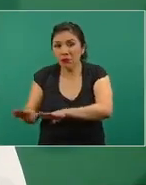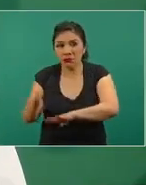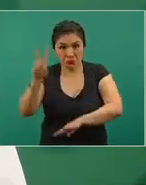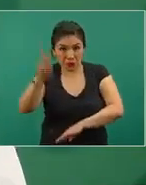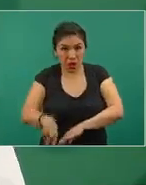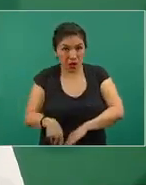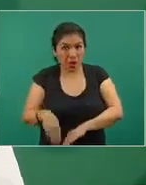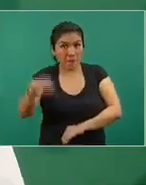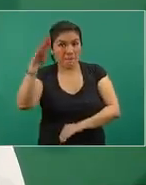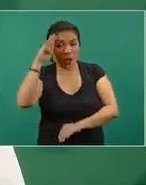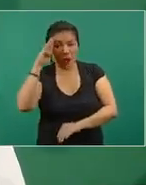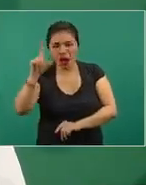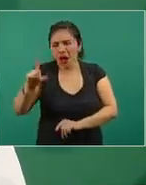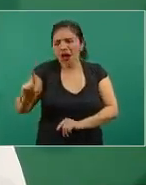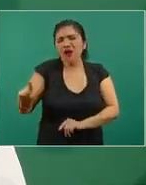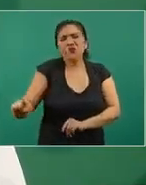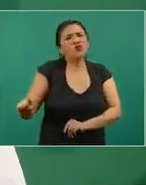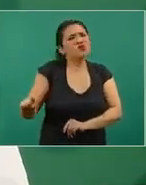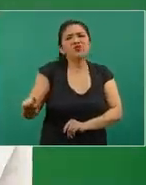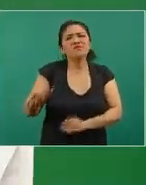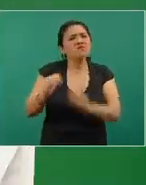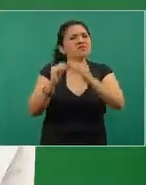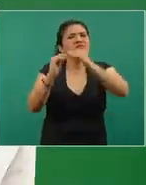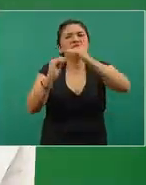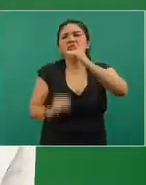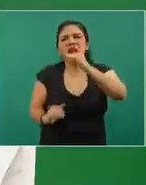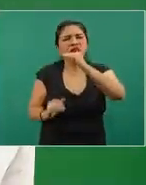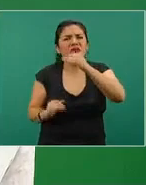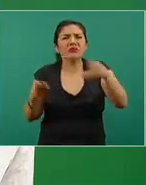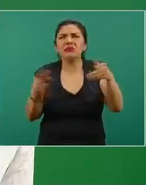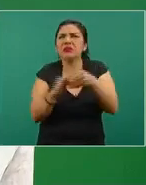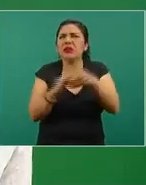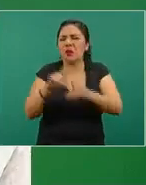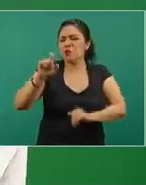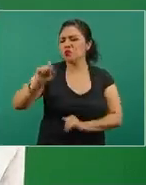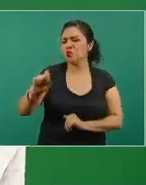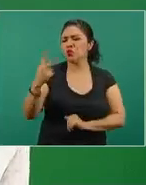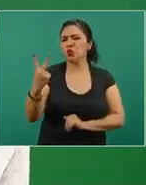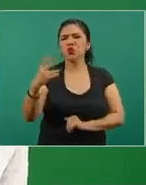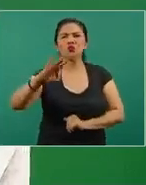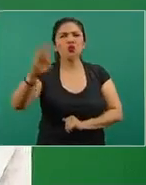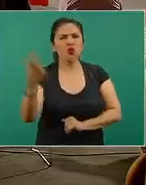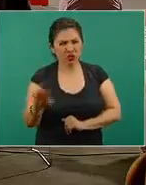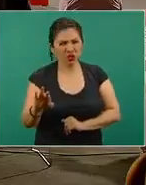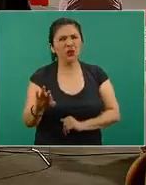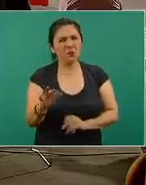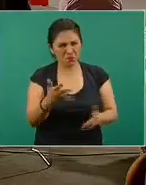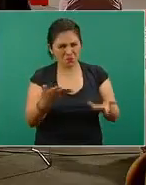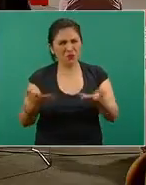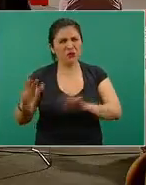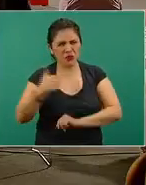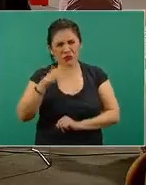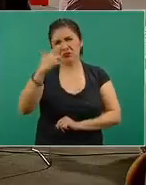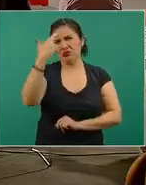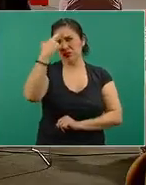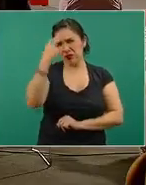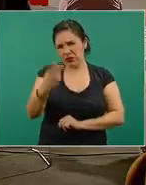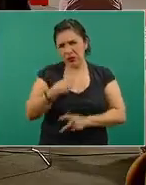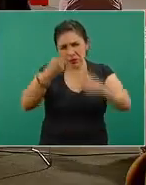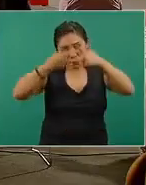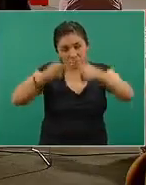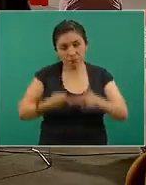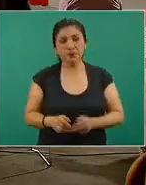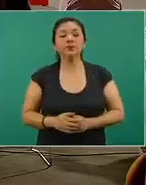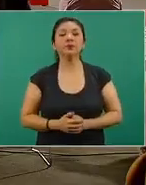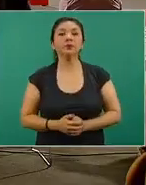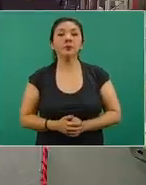cifra es extraordinariamente pequeña. De hecho, es cerca de 0.2%, si no recuerdo mal, de lo que habíamos calculado.